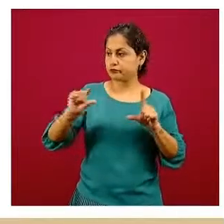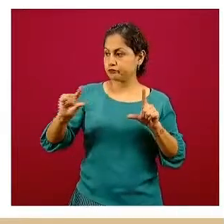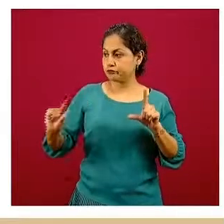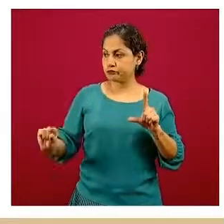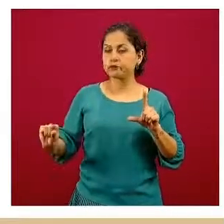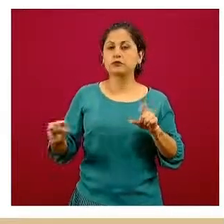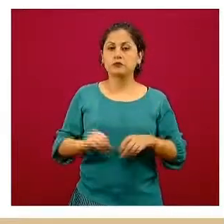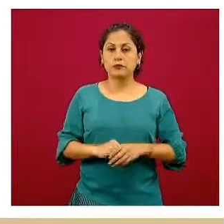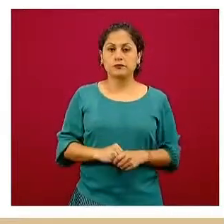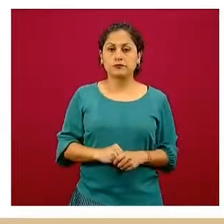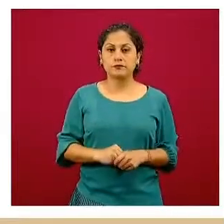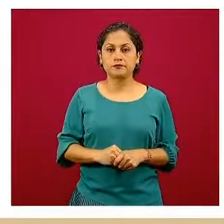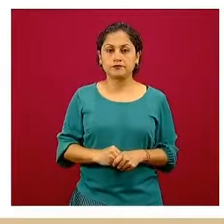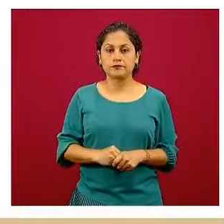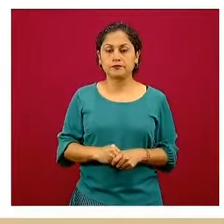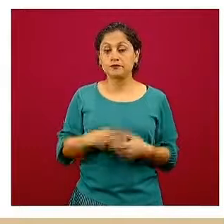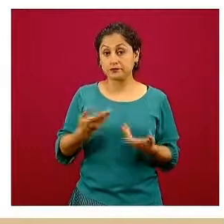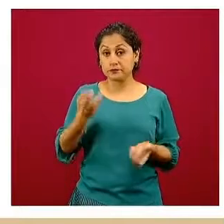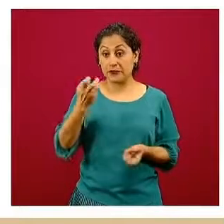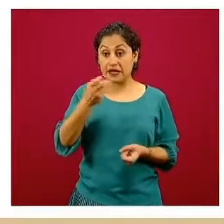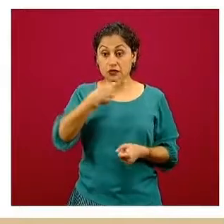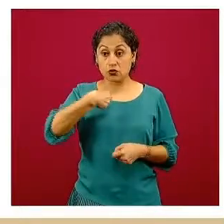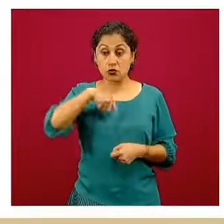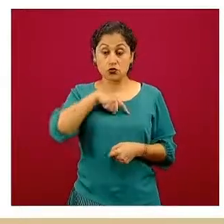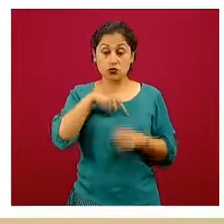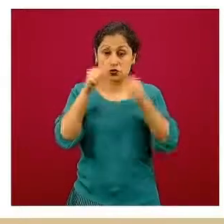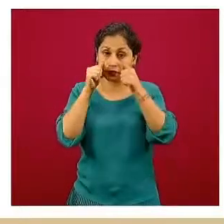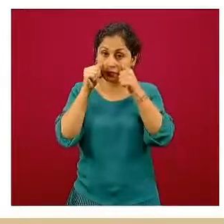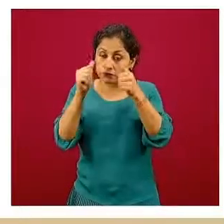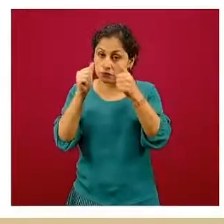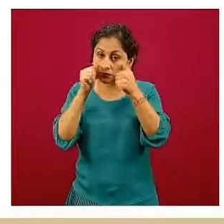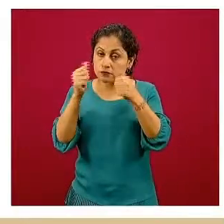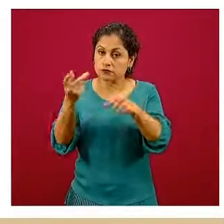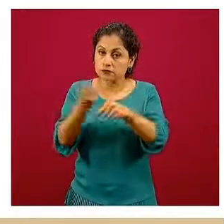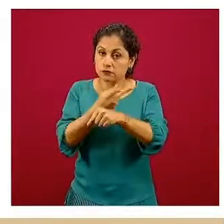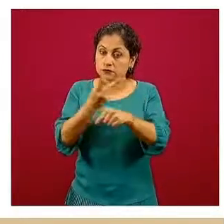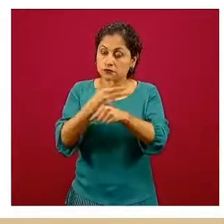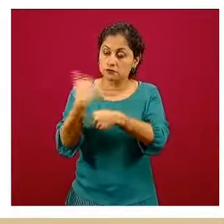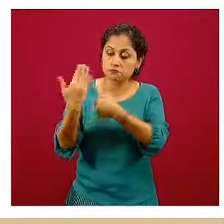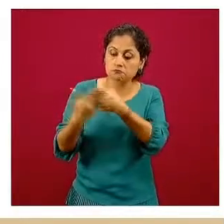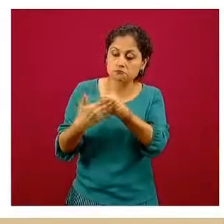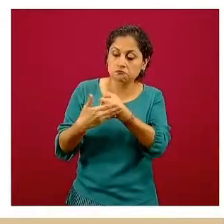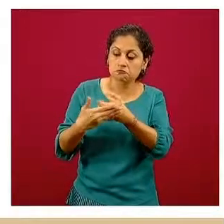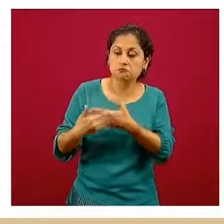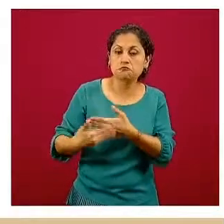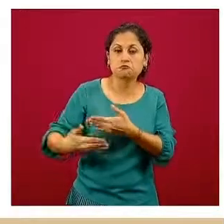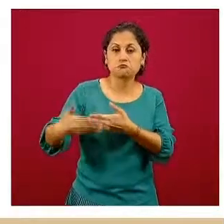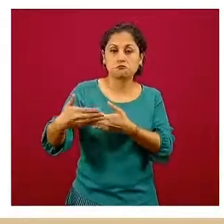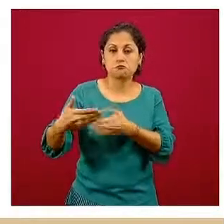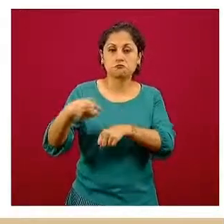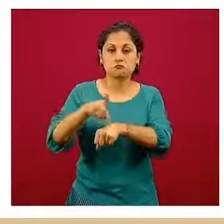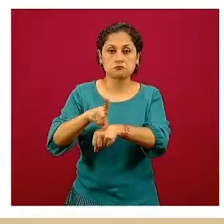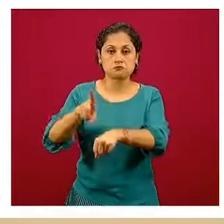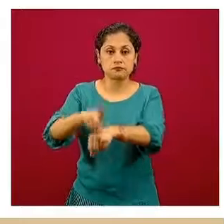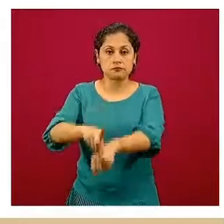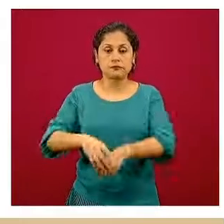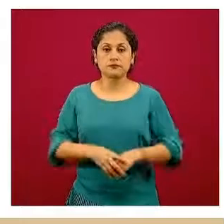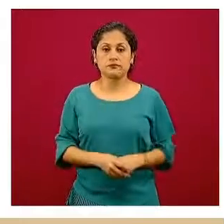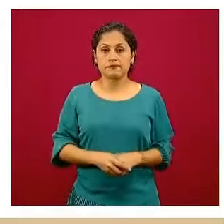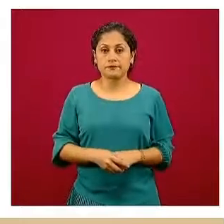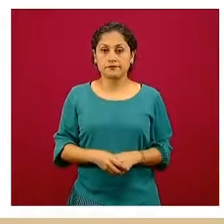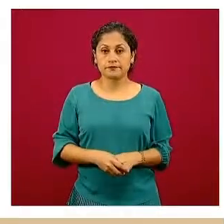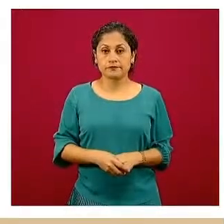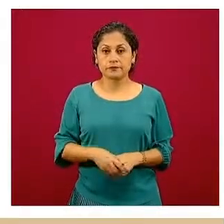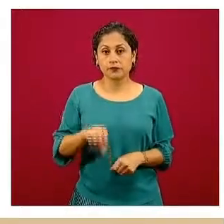Eso es lo que vamos a estar viendo, vamos a estar dándole seguimiento también a esta curva estimada durante todos los días. La